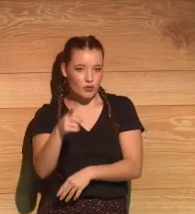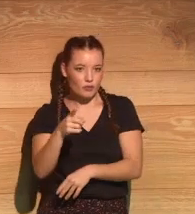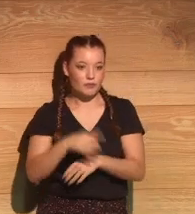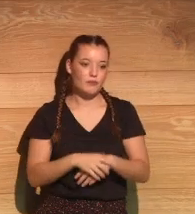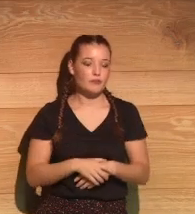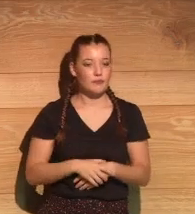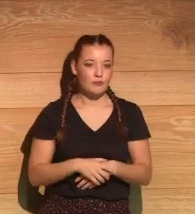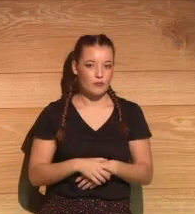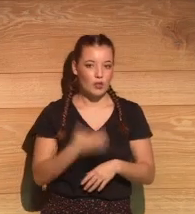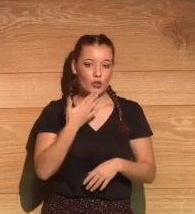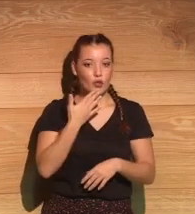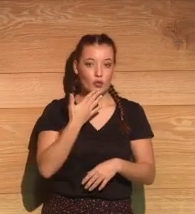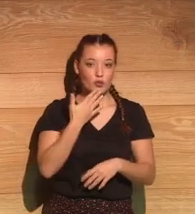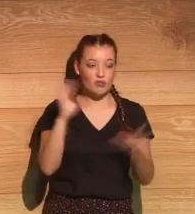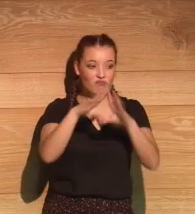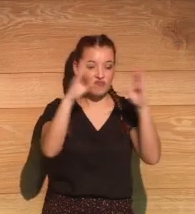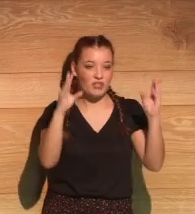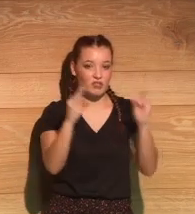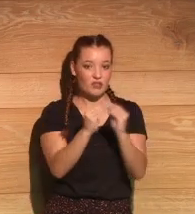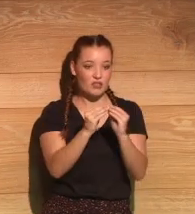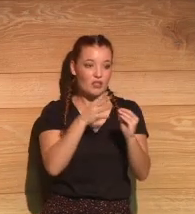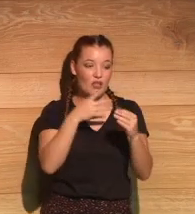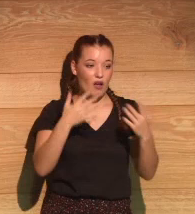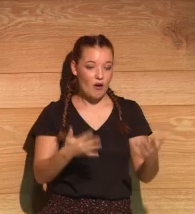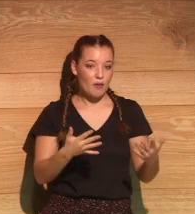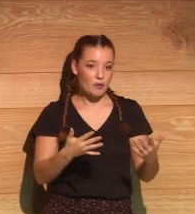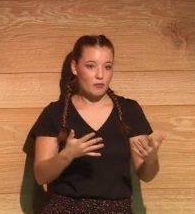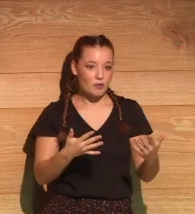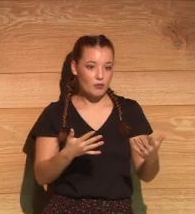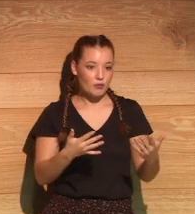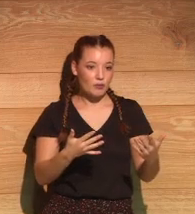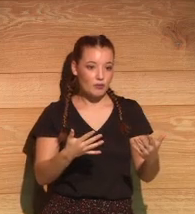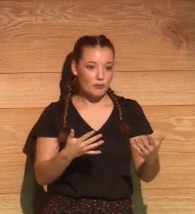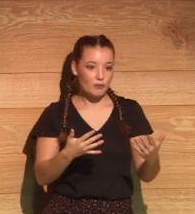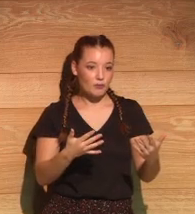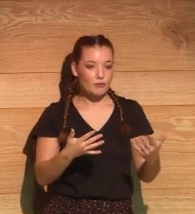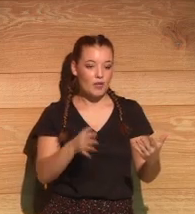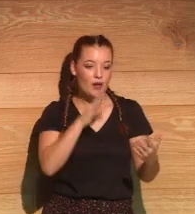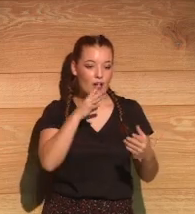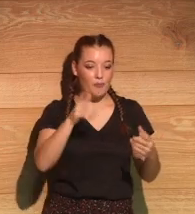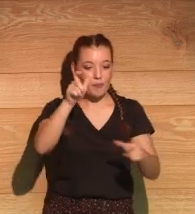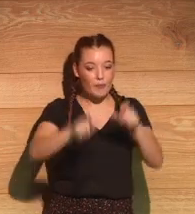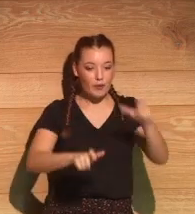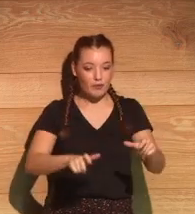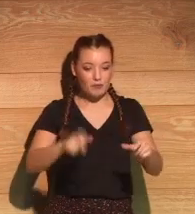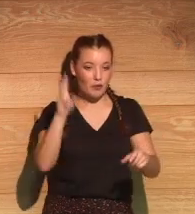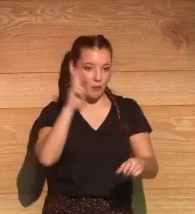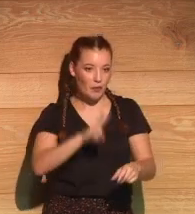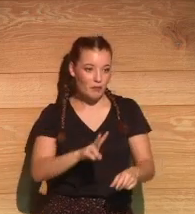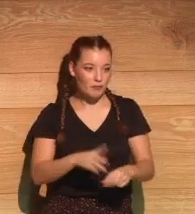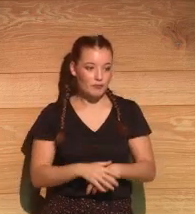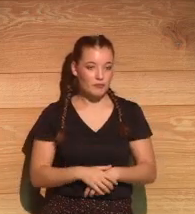es una especie de síntesis también de lo que acaba de comentar el espectador que está aquí. No sé si queréis decir algo al respecto también.